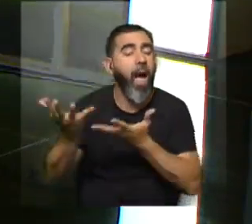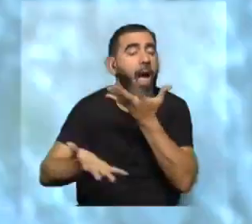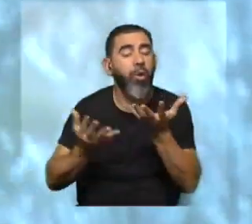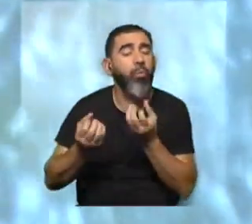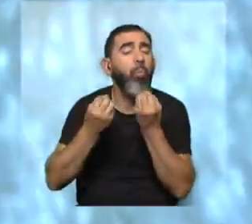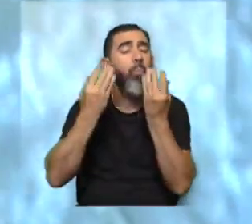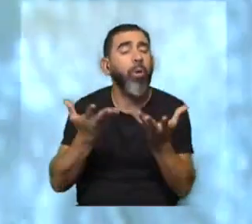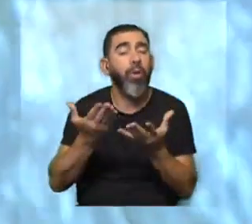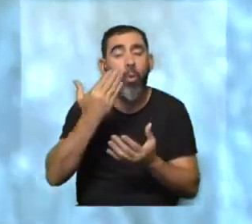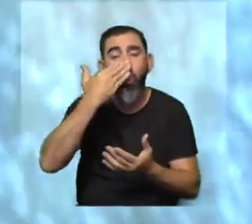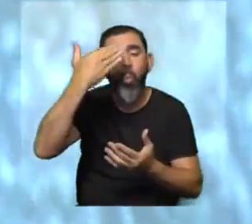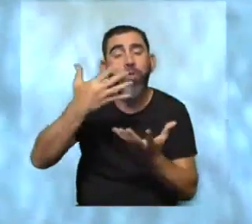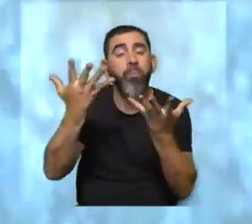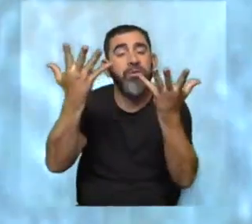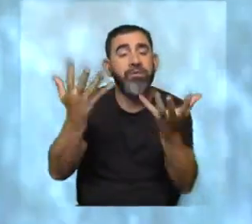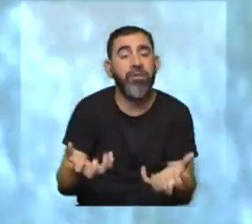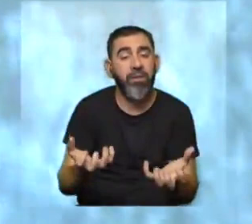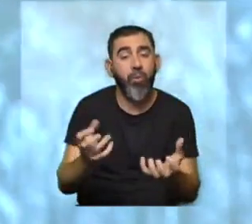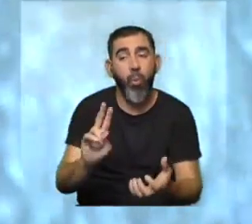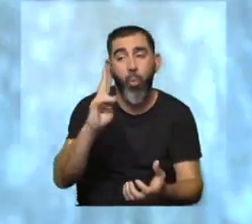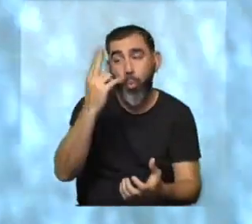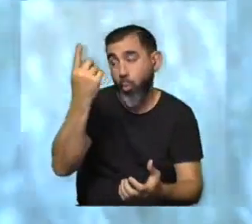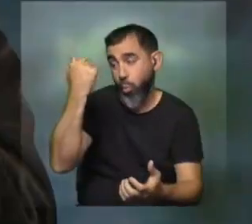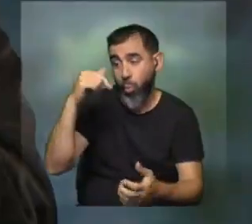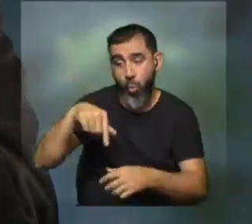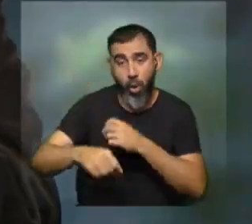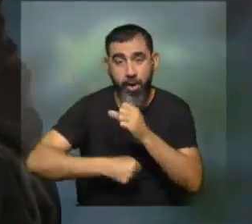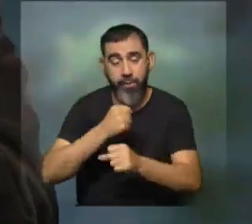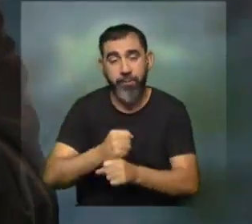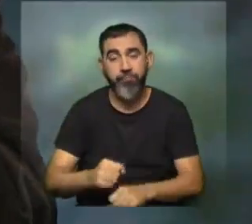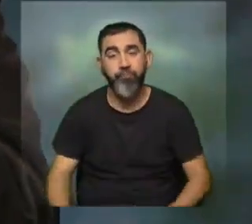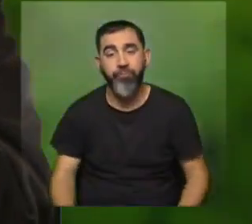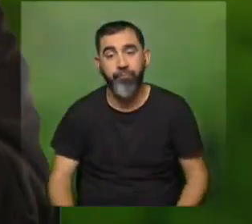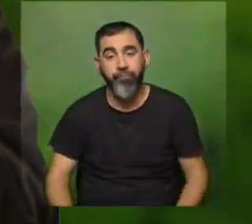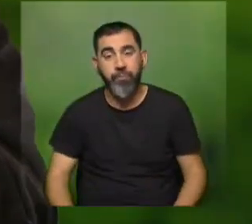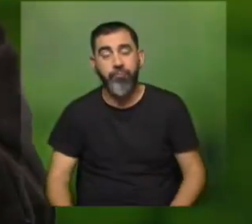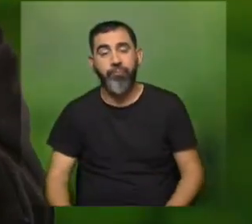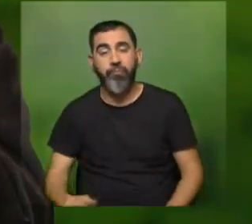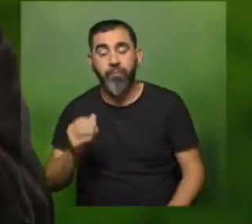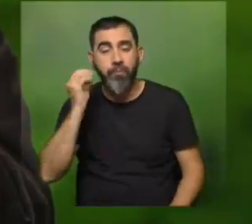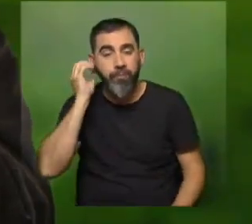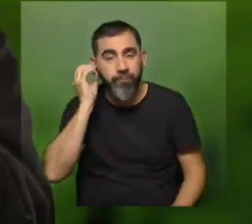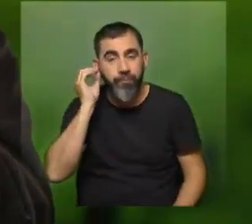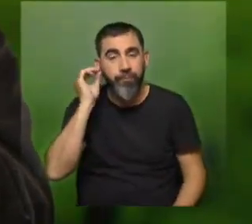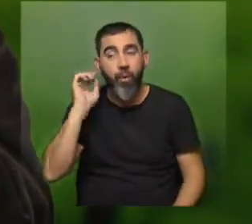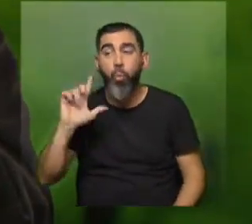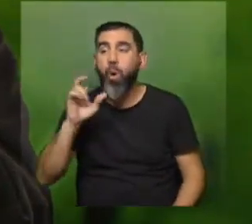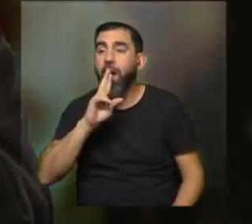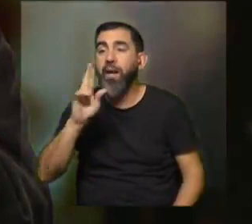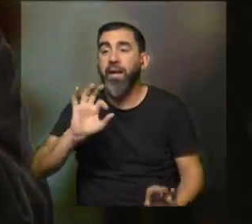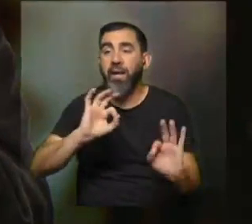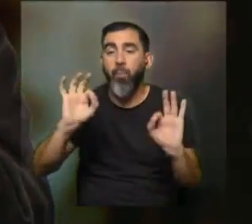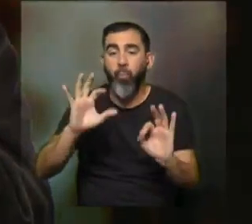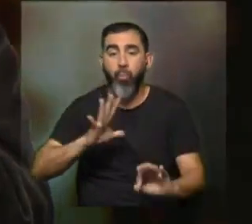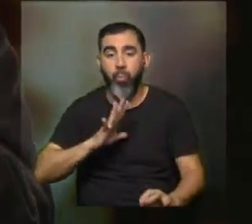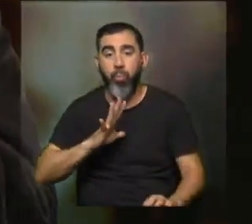razones de la última sequía prolongada que tuvimos a principios de año? Bueno, es una excelente pregunta. No tenemos una respuesta al día de